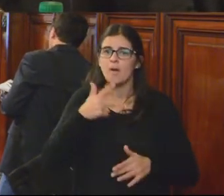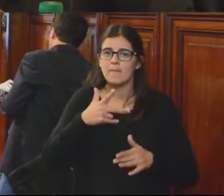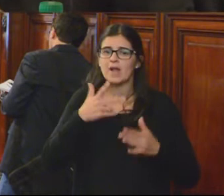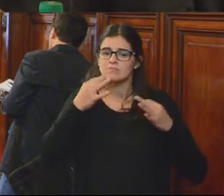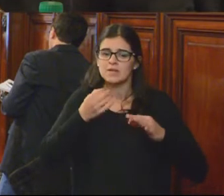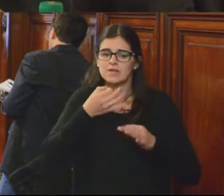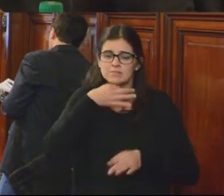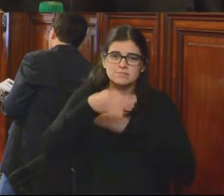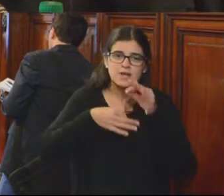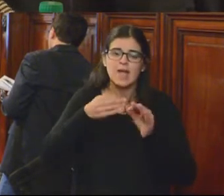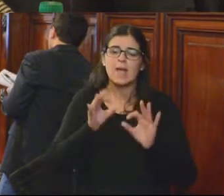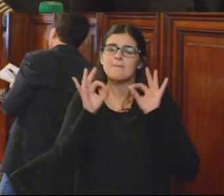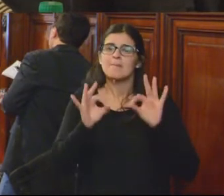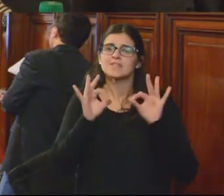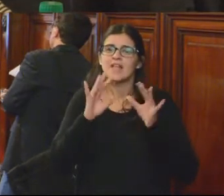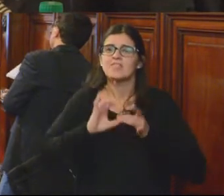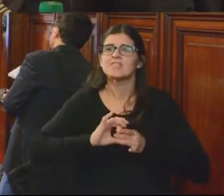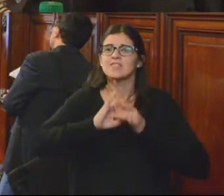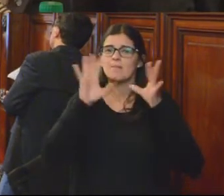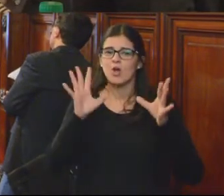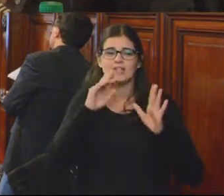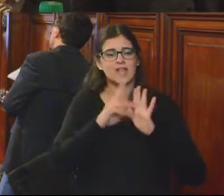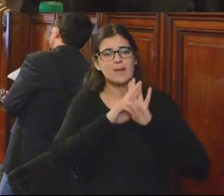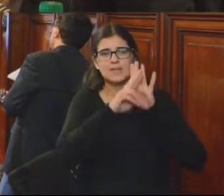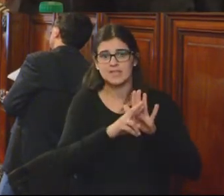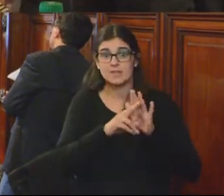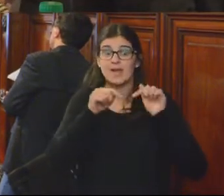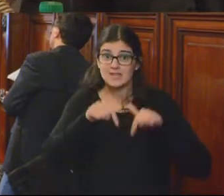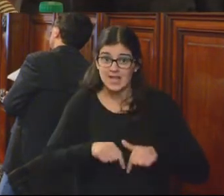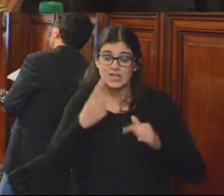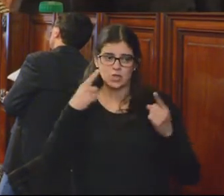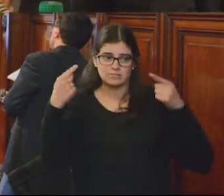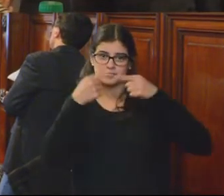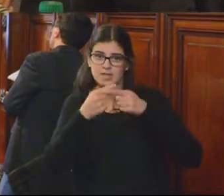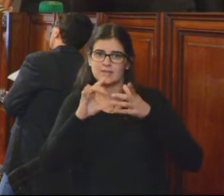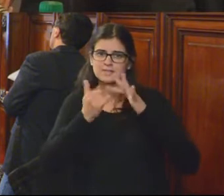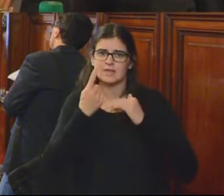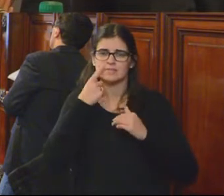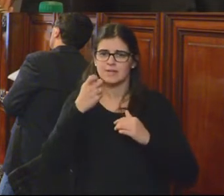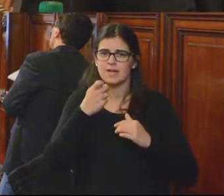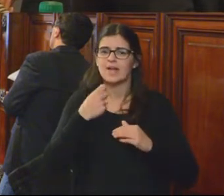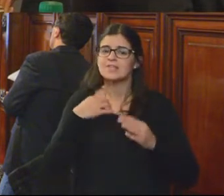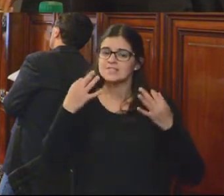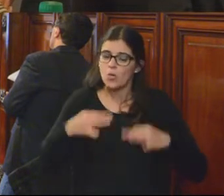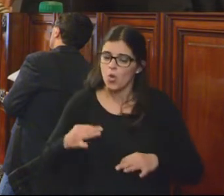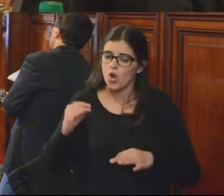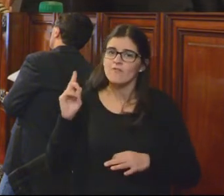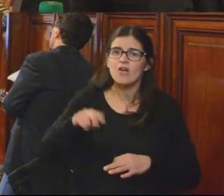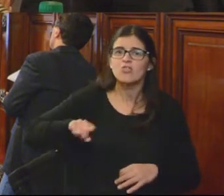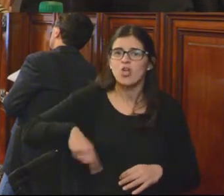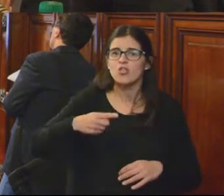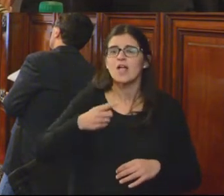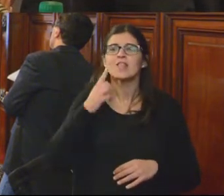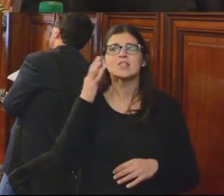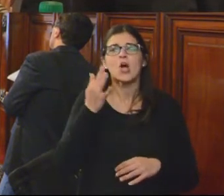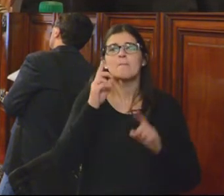consagra exclusivamente la democracia representativa y ese contraste paradigmático, estoy segura, es el origen